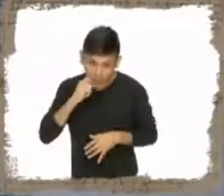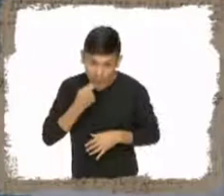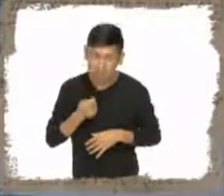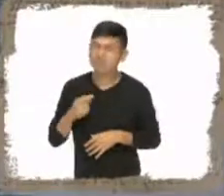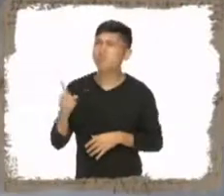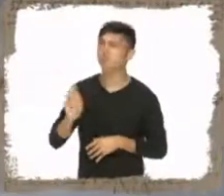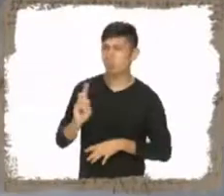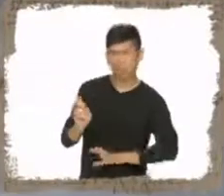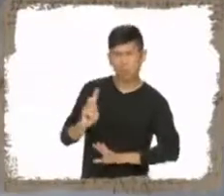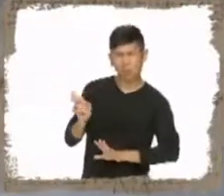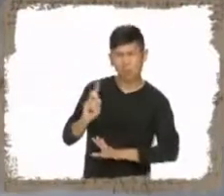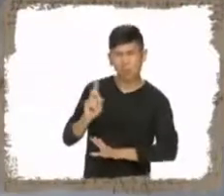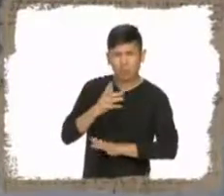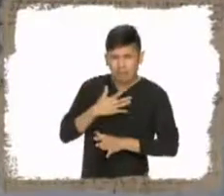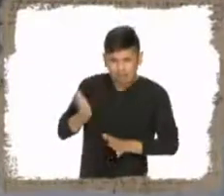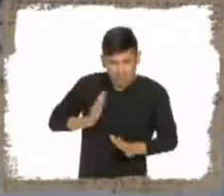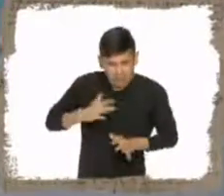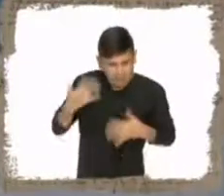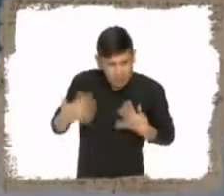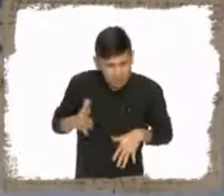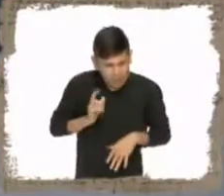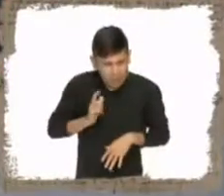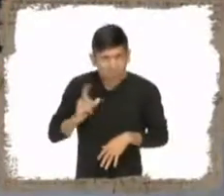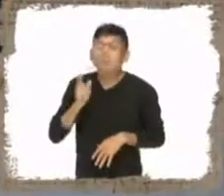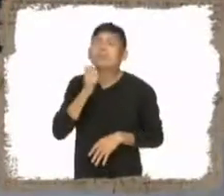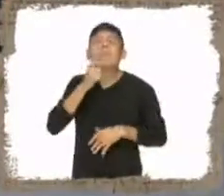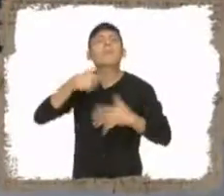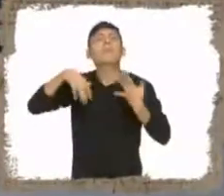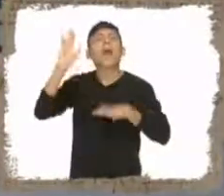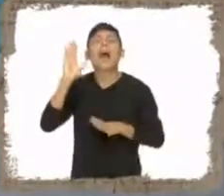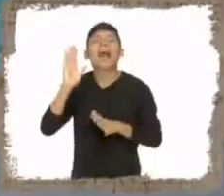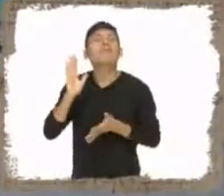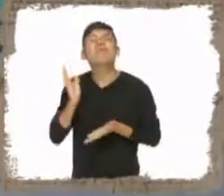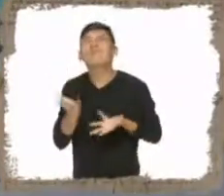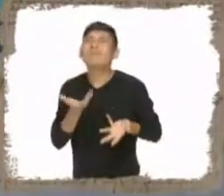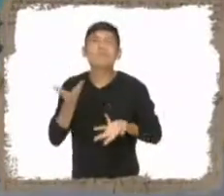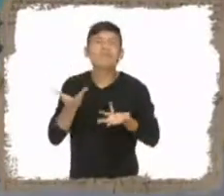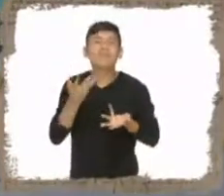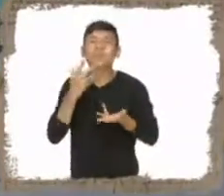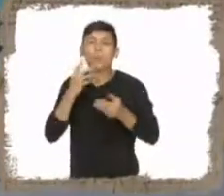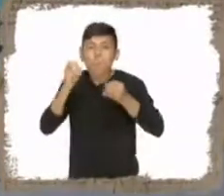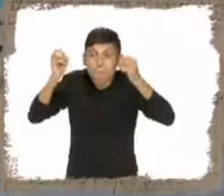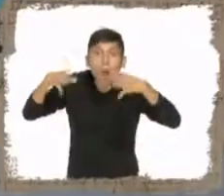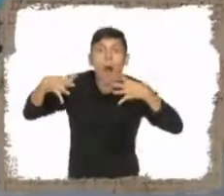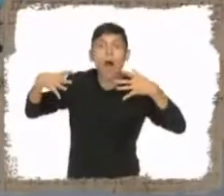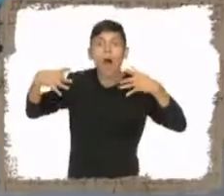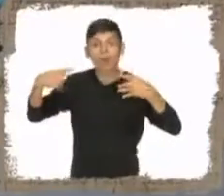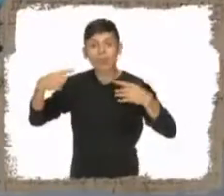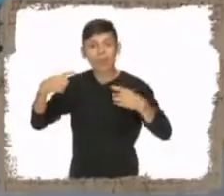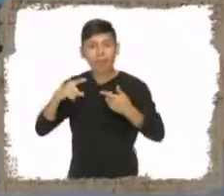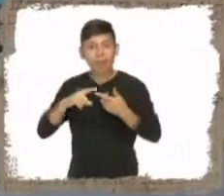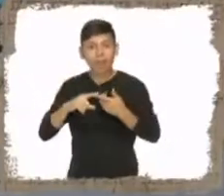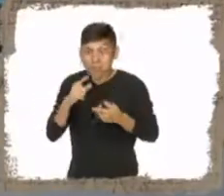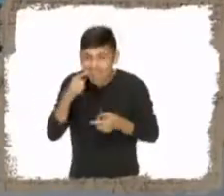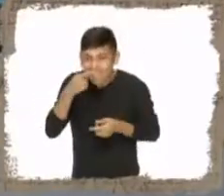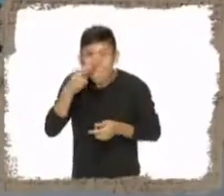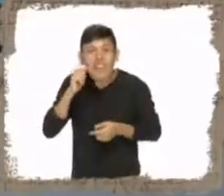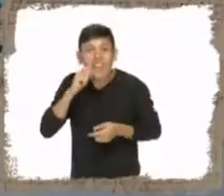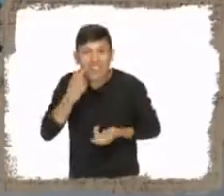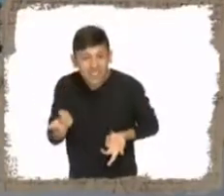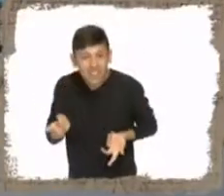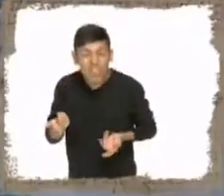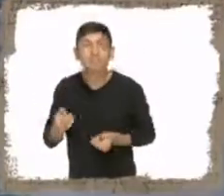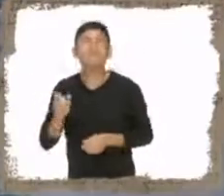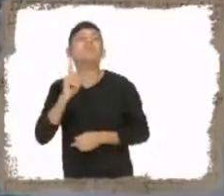están buenísimas. A mí no, a mí me dan re miedo. A mí me gustan más los, no sé, los de magia, porque son